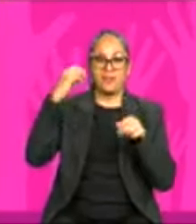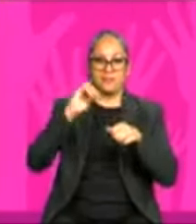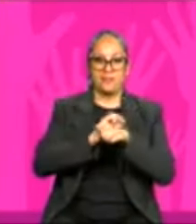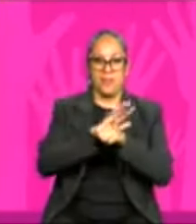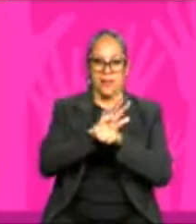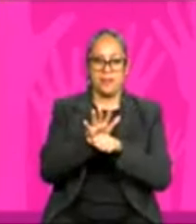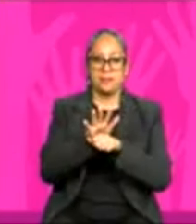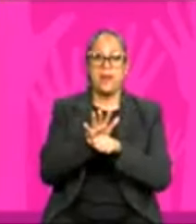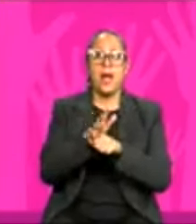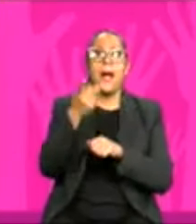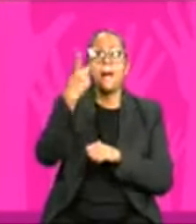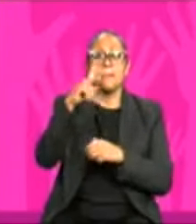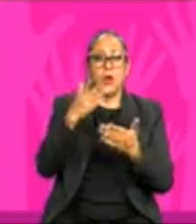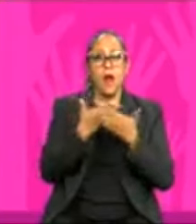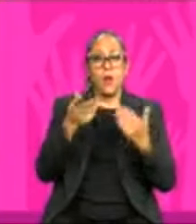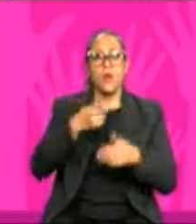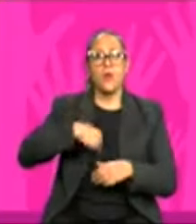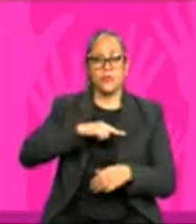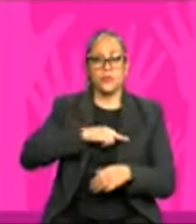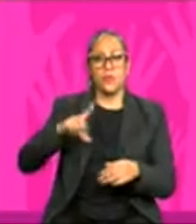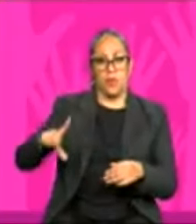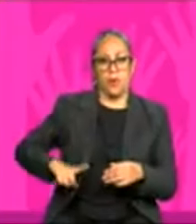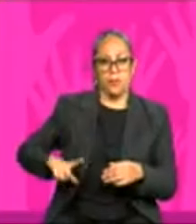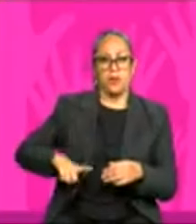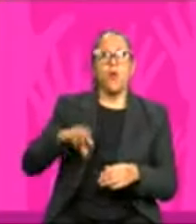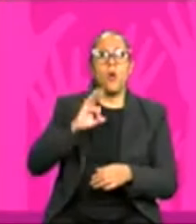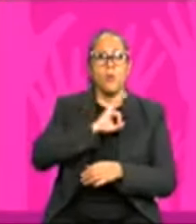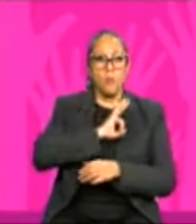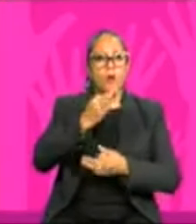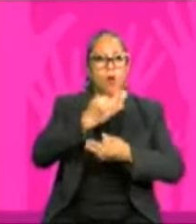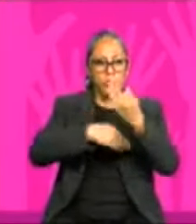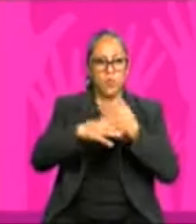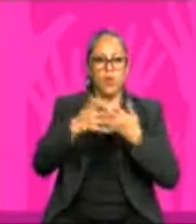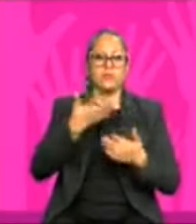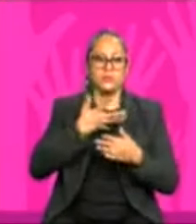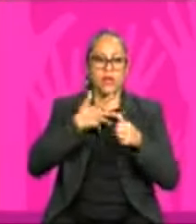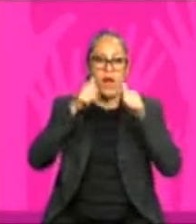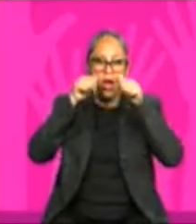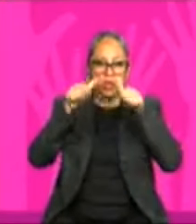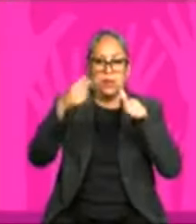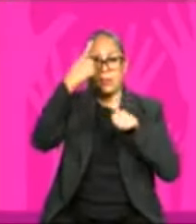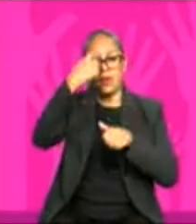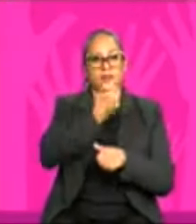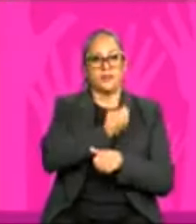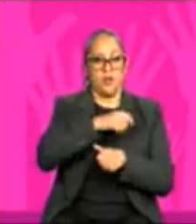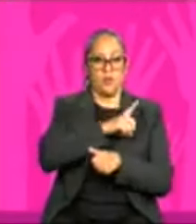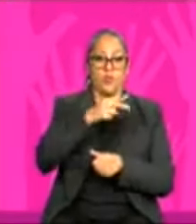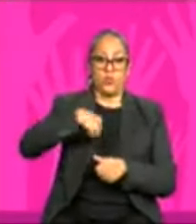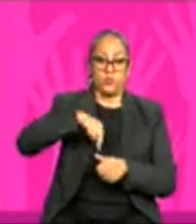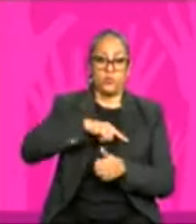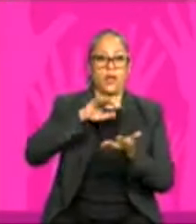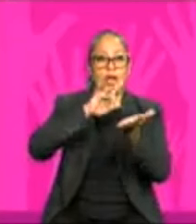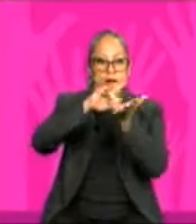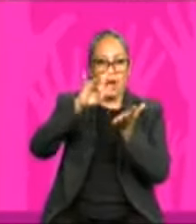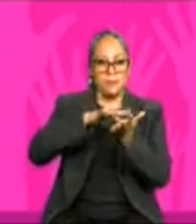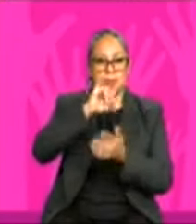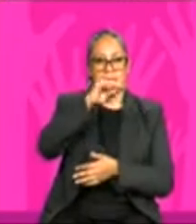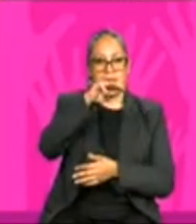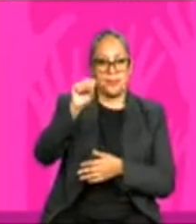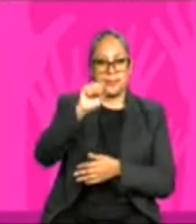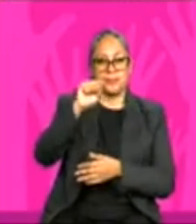nuestro gobierno todos van a tener acceso a la salud. Vamos a apoyar el programa de IMSS Bienestar